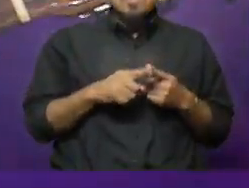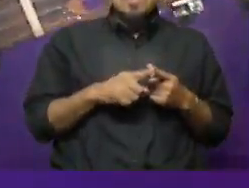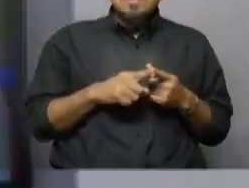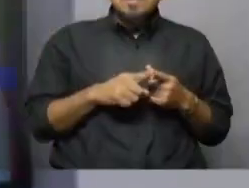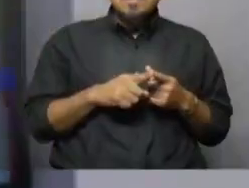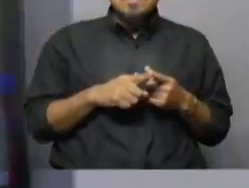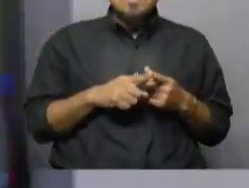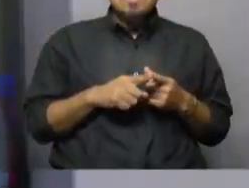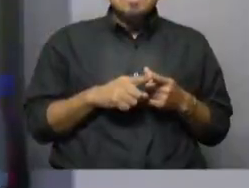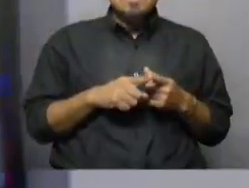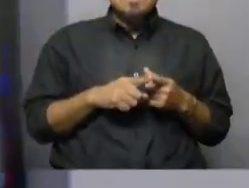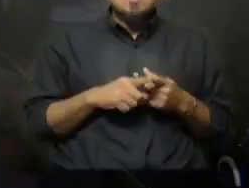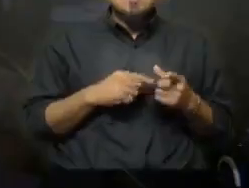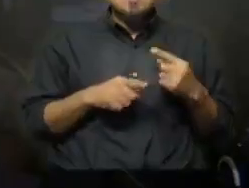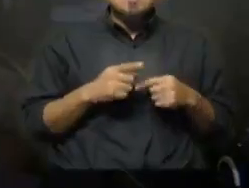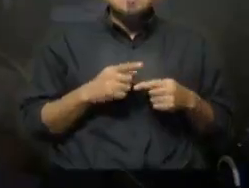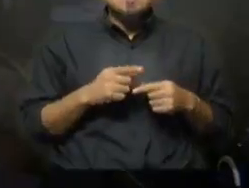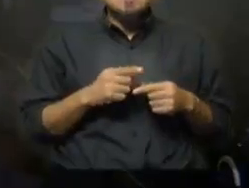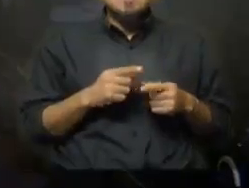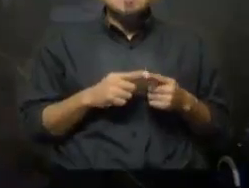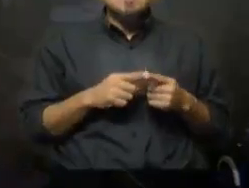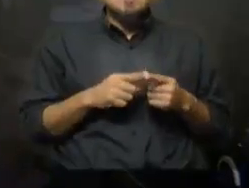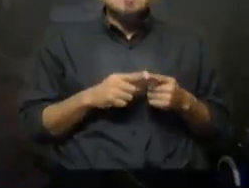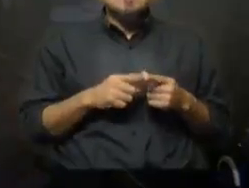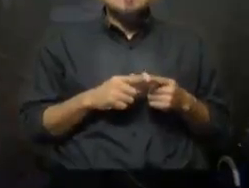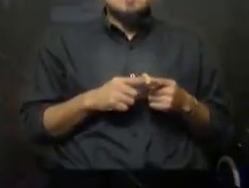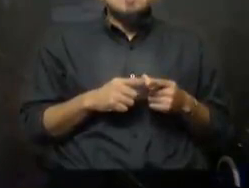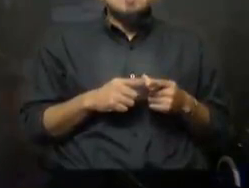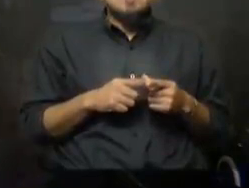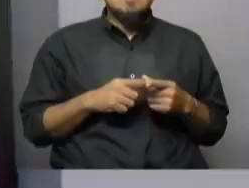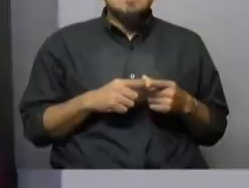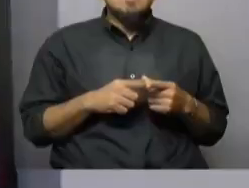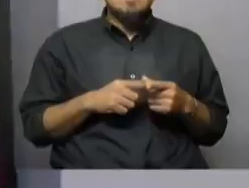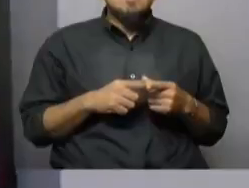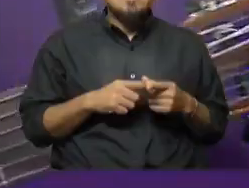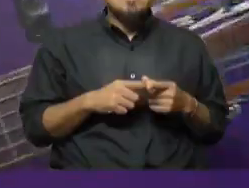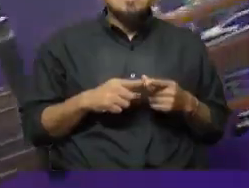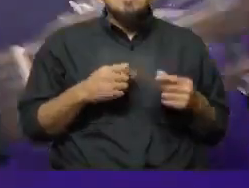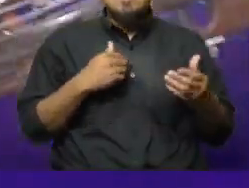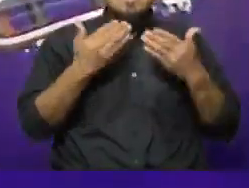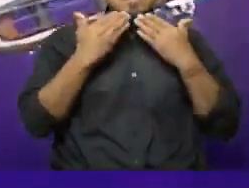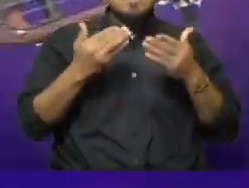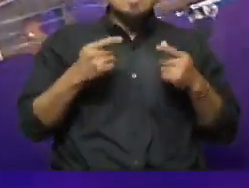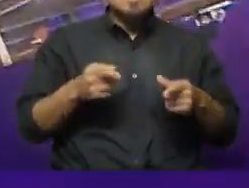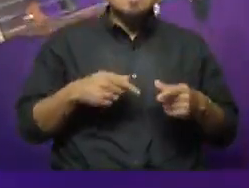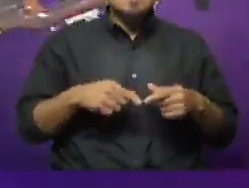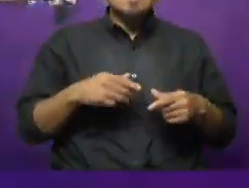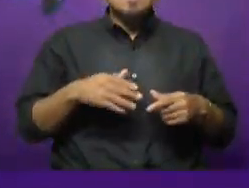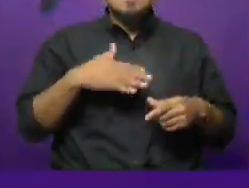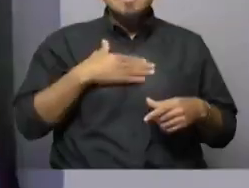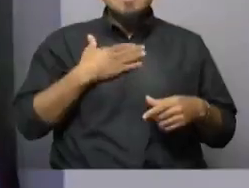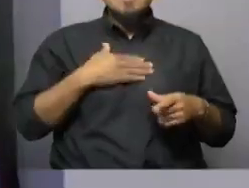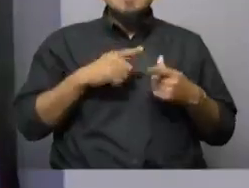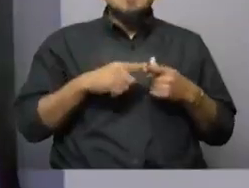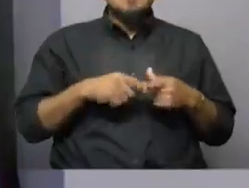por ahí. Está por ahí, sí. Exactamente. En la casa. Yo hablo por el micrófono, no sé por qué. Sí, sí, es inevitable. Muchas gracias por recibirme, la verdad. Por favor, hermoso estar acá. Nos